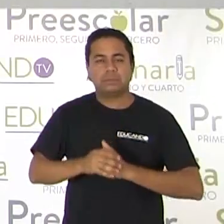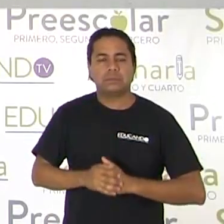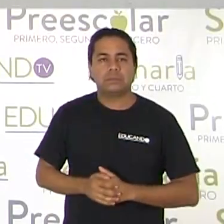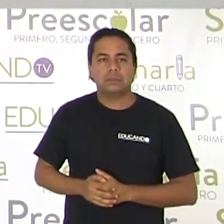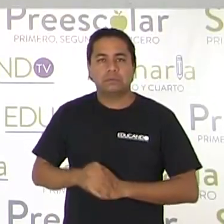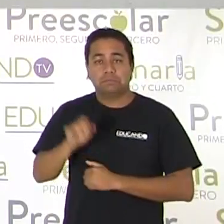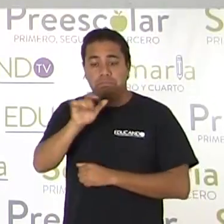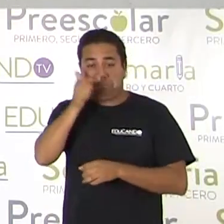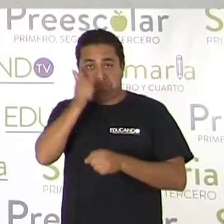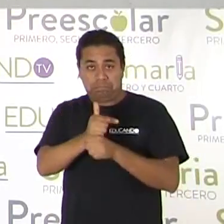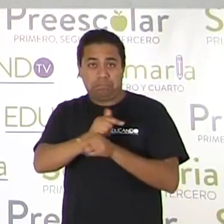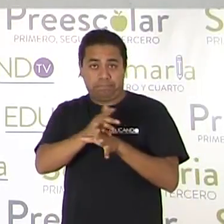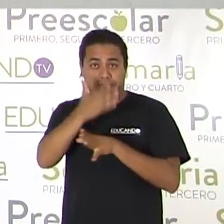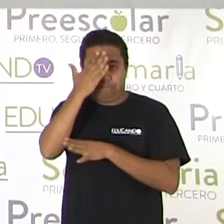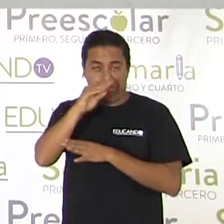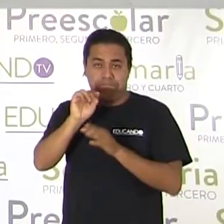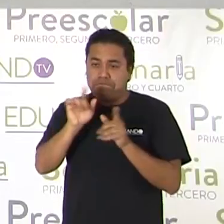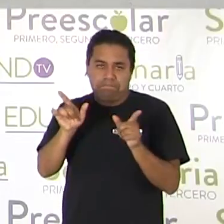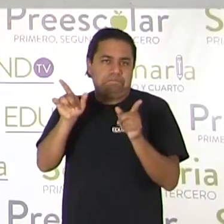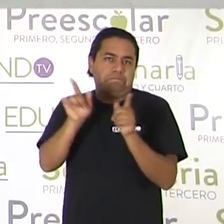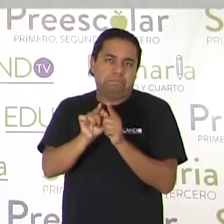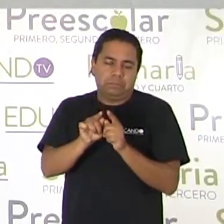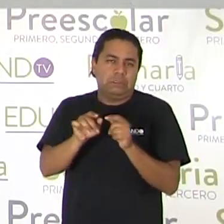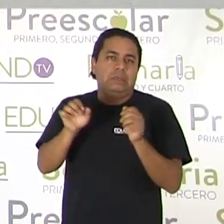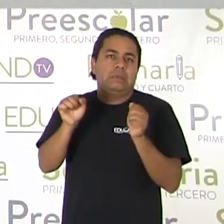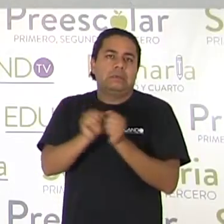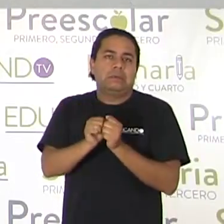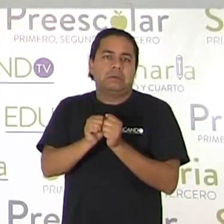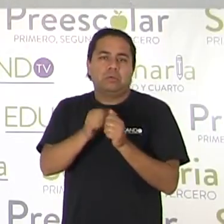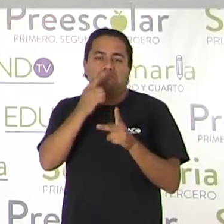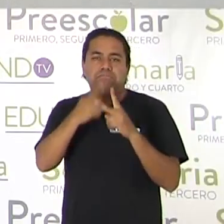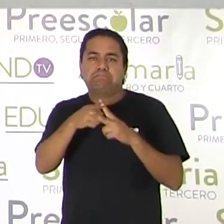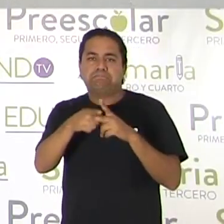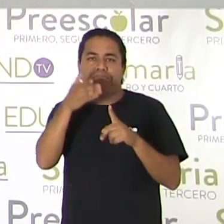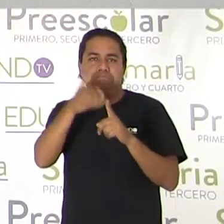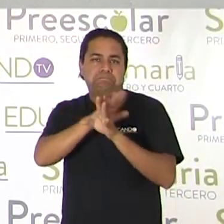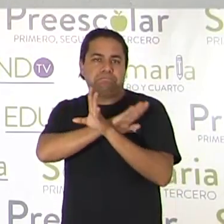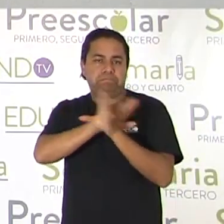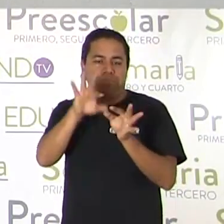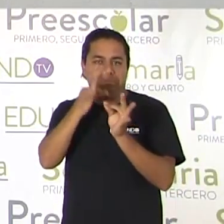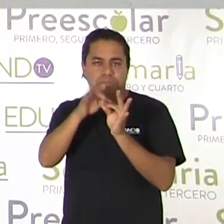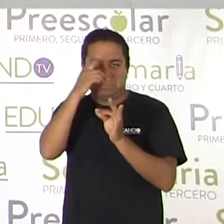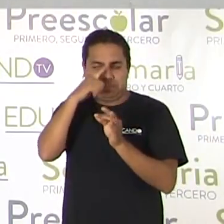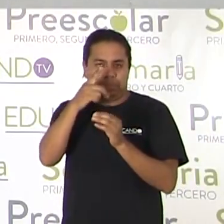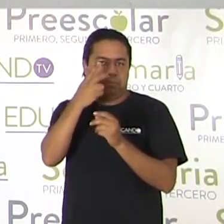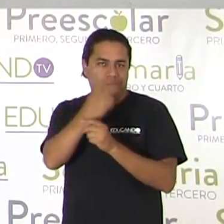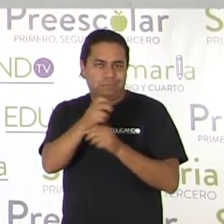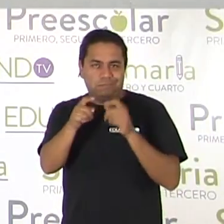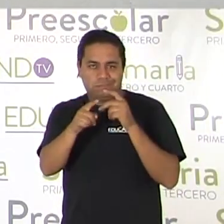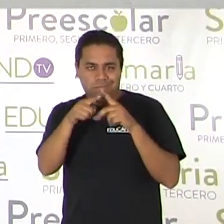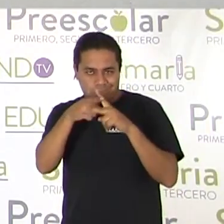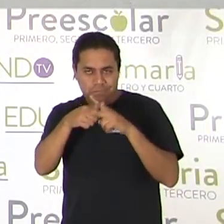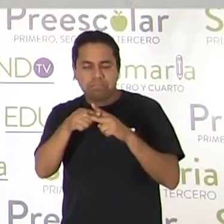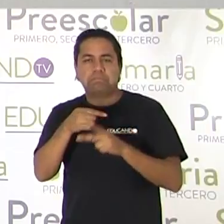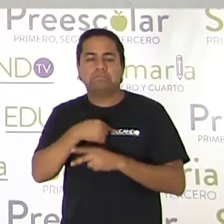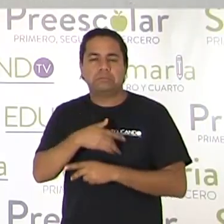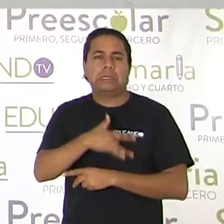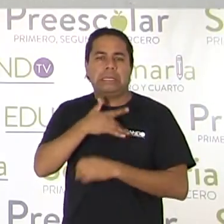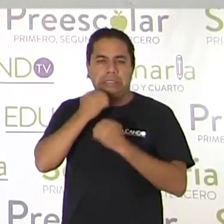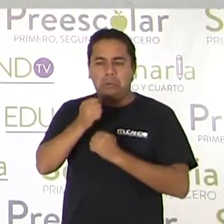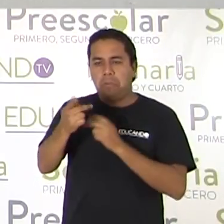hemos determinado eso, pues hemos terminado con el desafío matemático, hemos desarrollado el algoritmo. Estoy seguro que diste con los